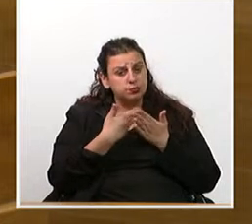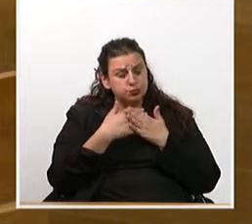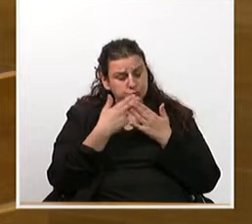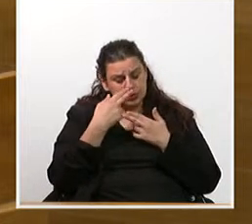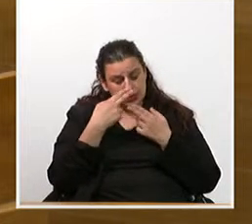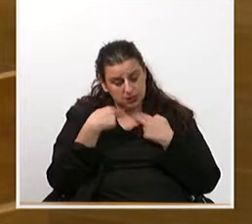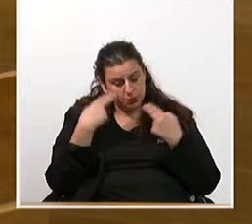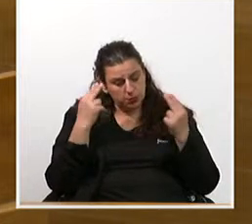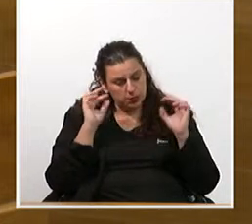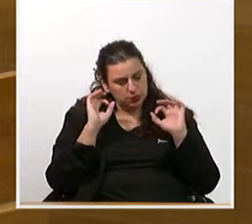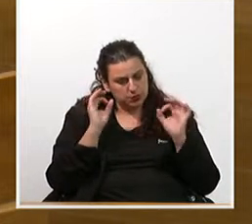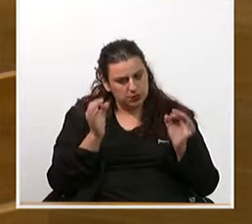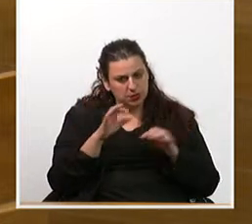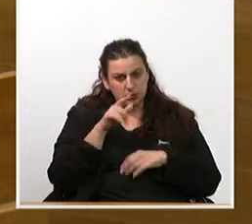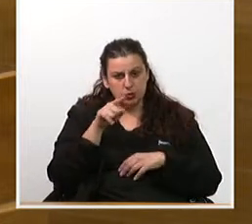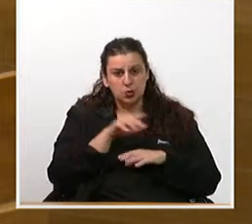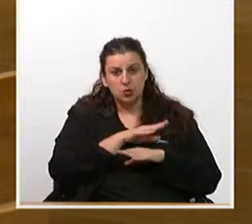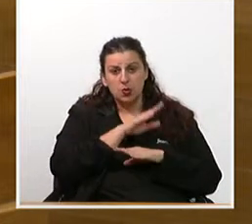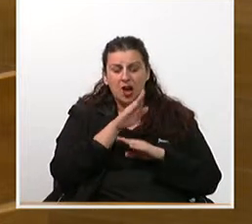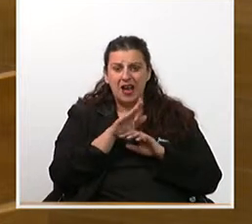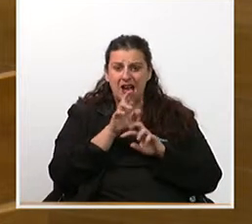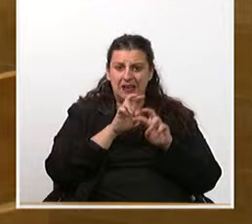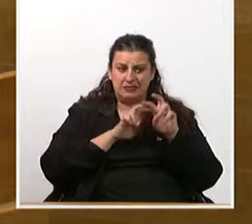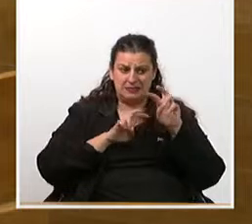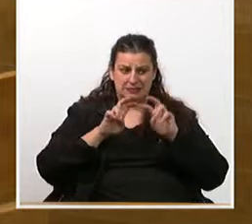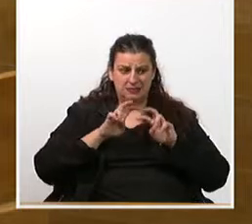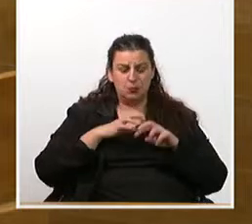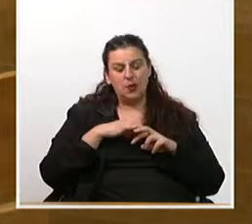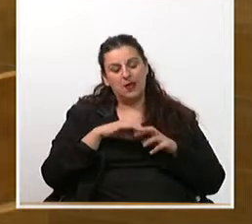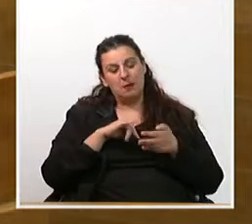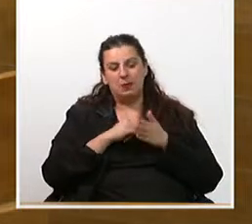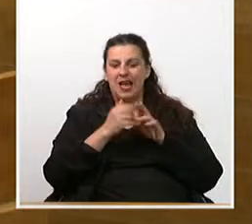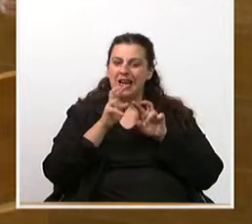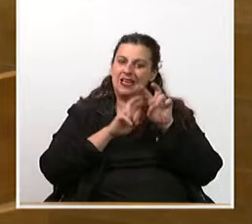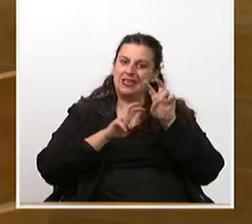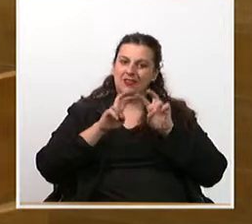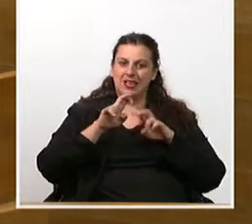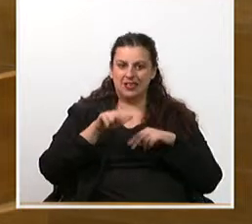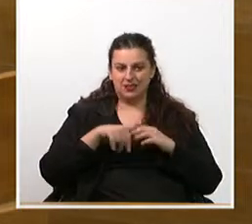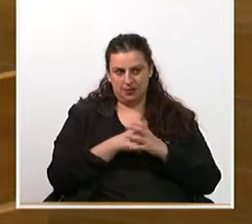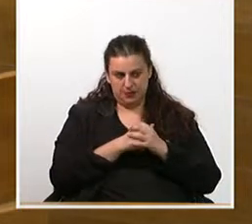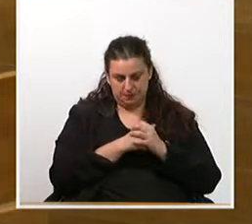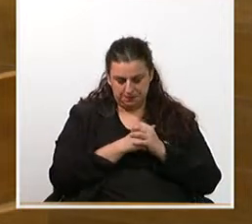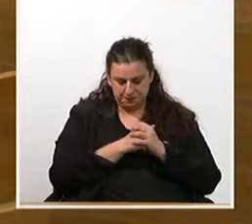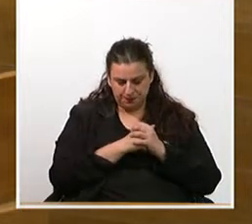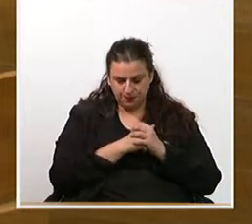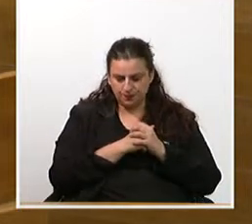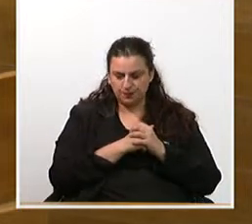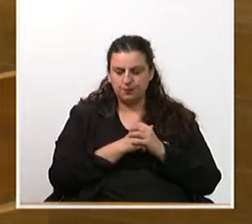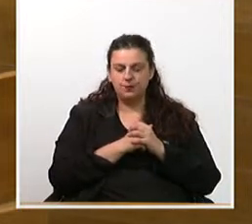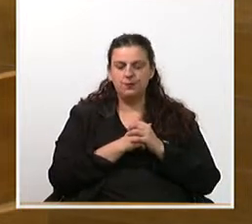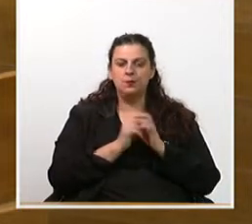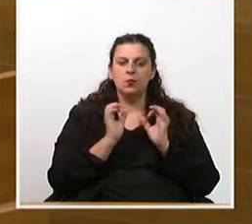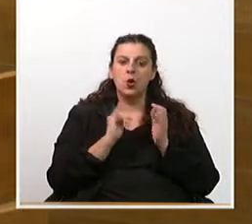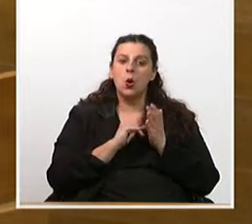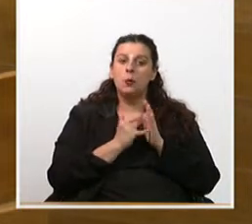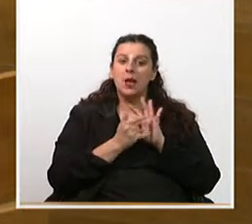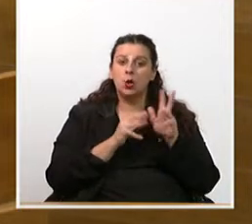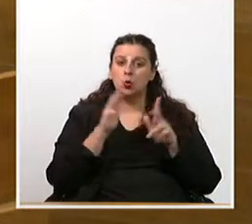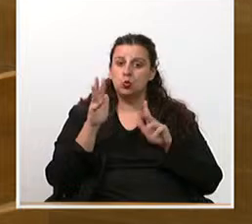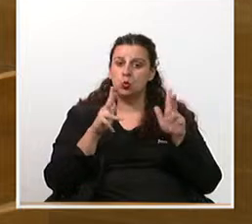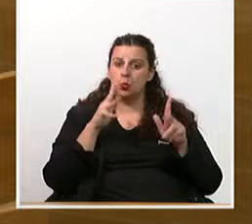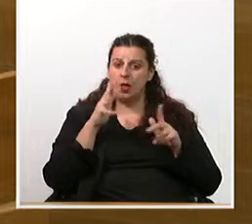pero que vedar rectifican también podrían dir el rectifican al se plan el